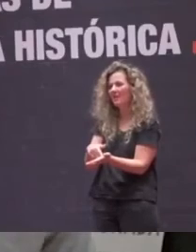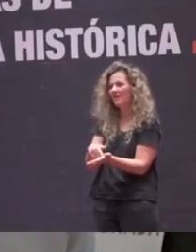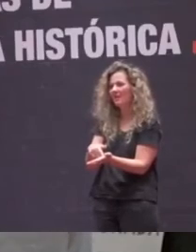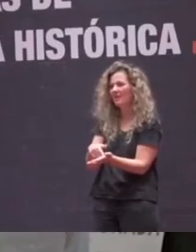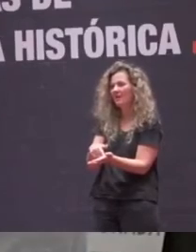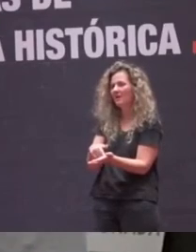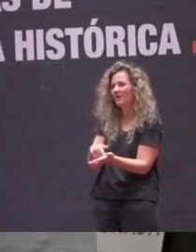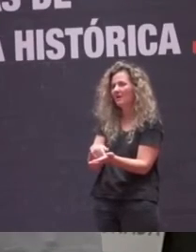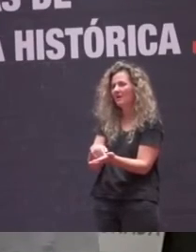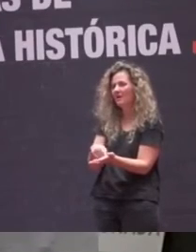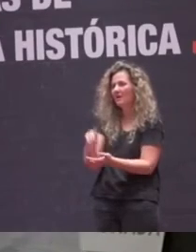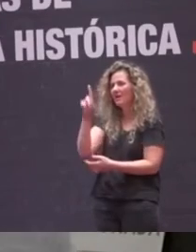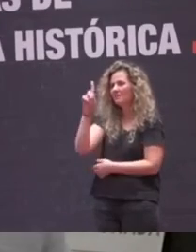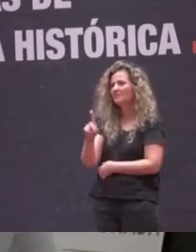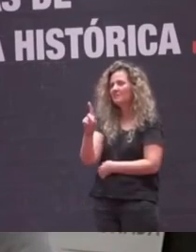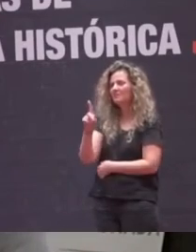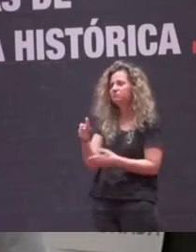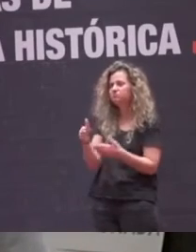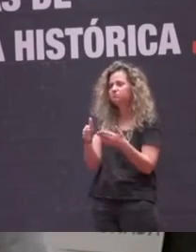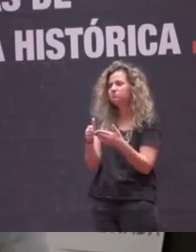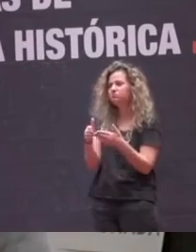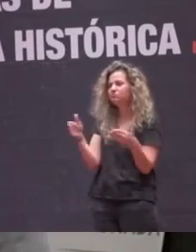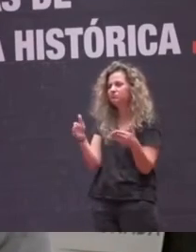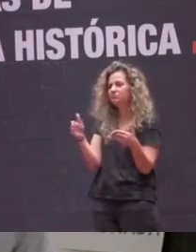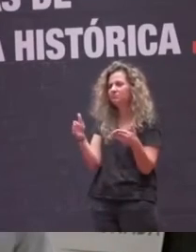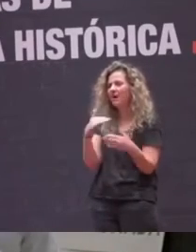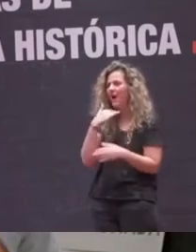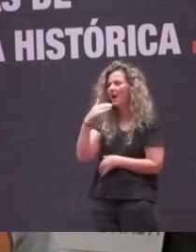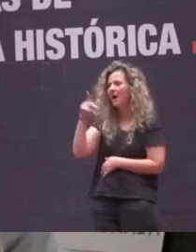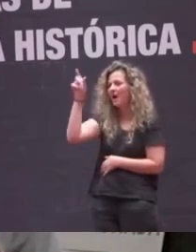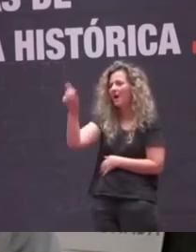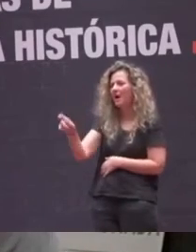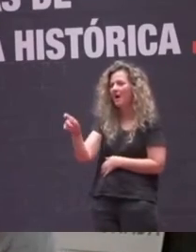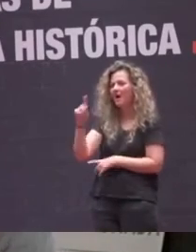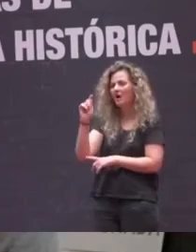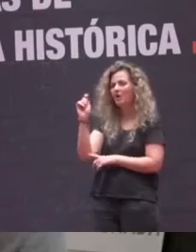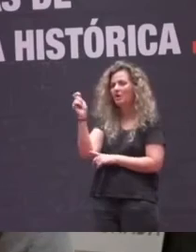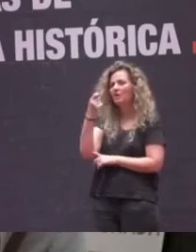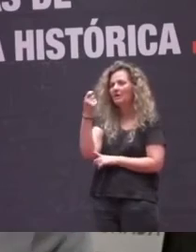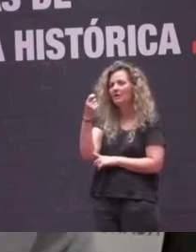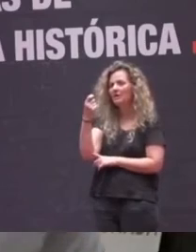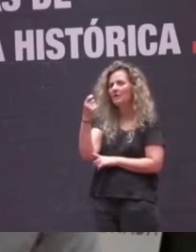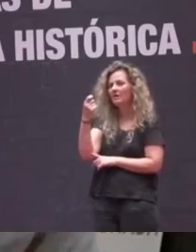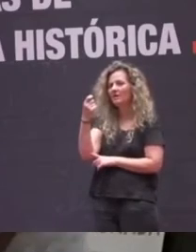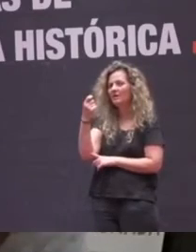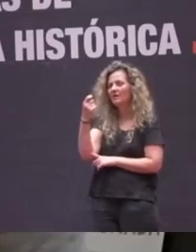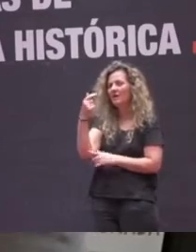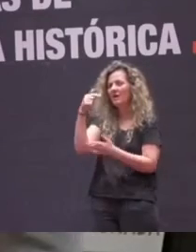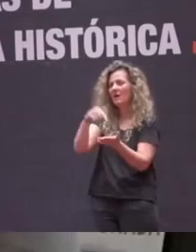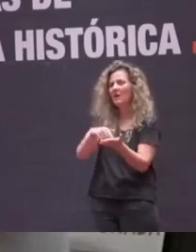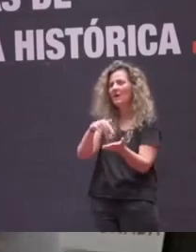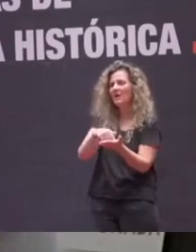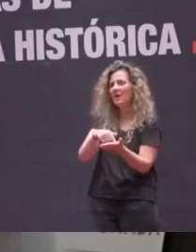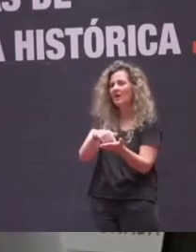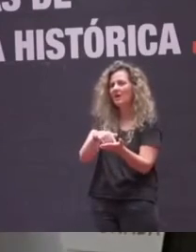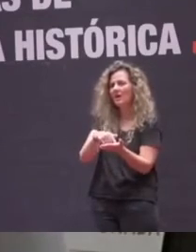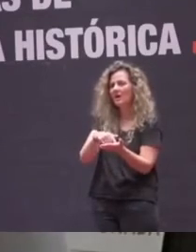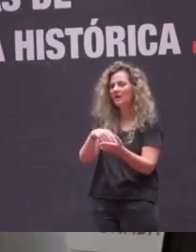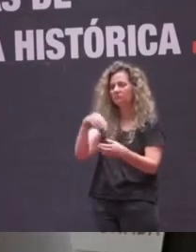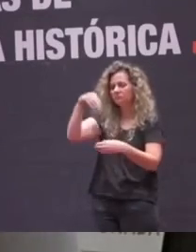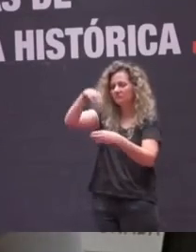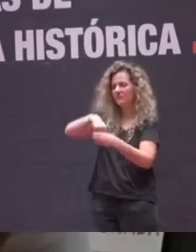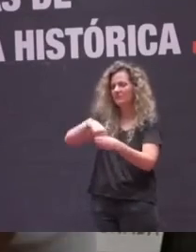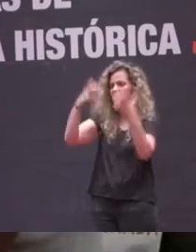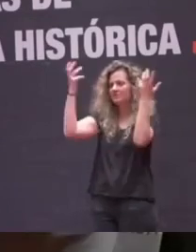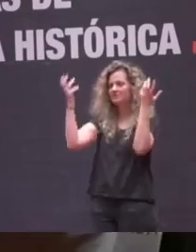Porque era a primeira vez que alguén conseguía facer a reivindicación nas torres, non? Es decir,